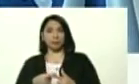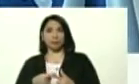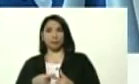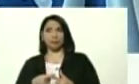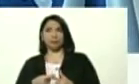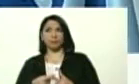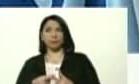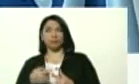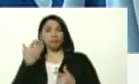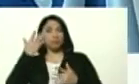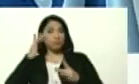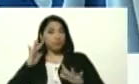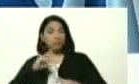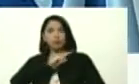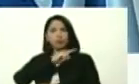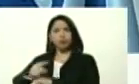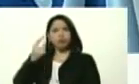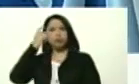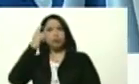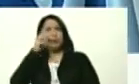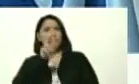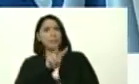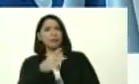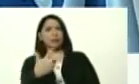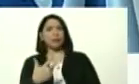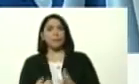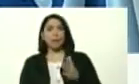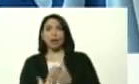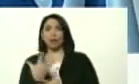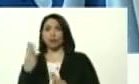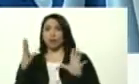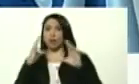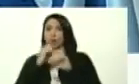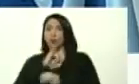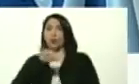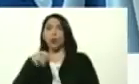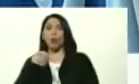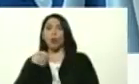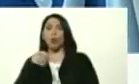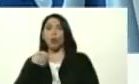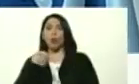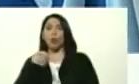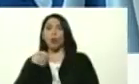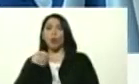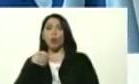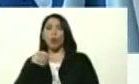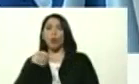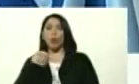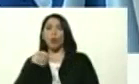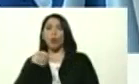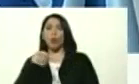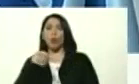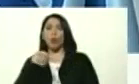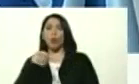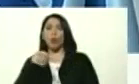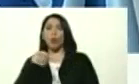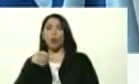según la denuncia, el día 23 de mayo en la noche, José Pinto dio instrucciones